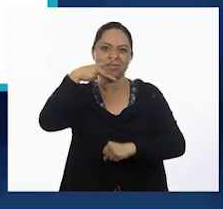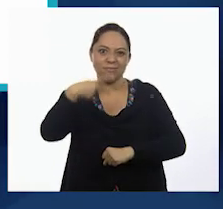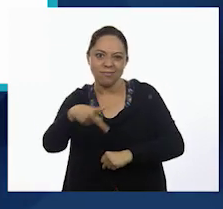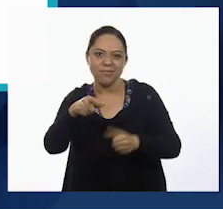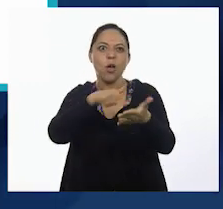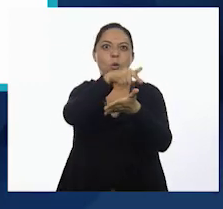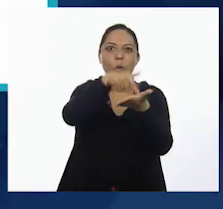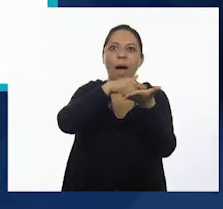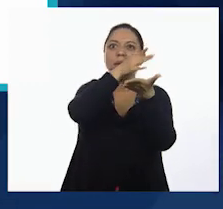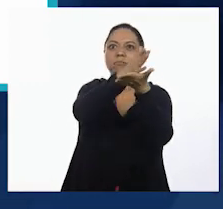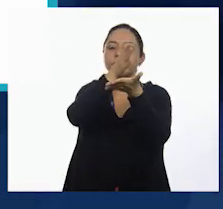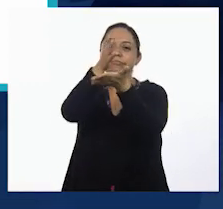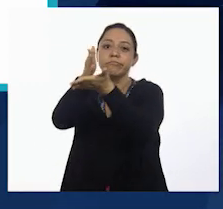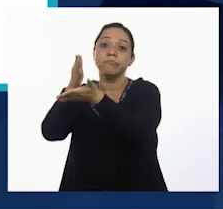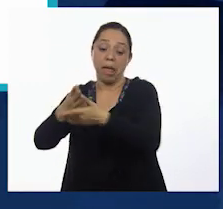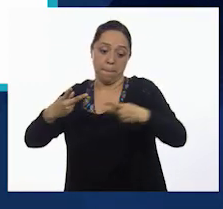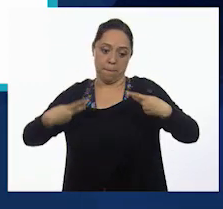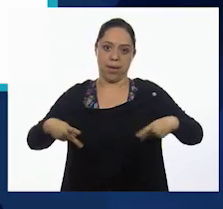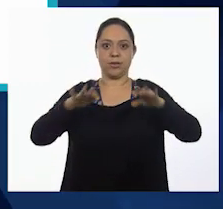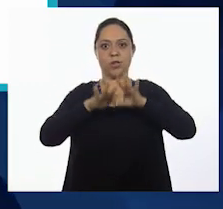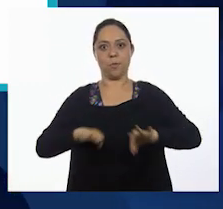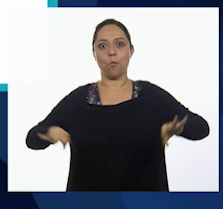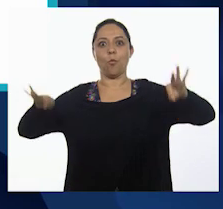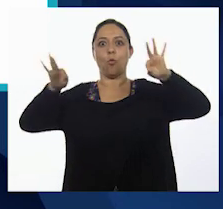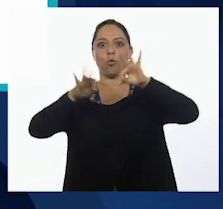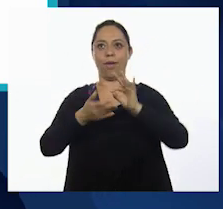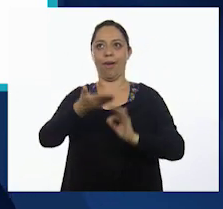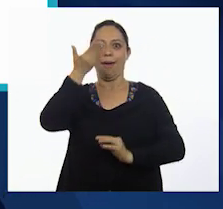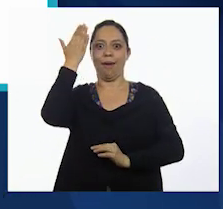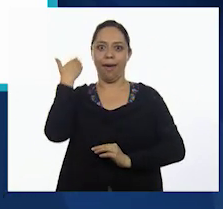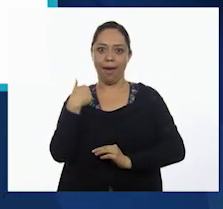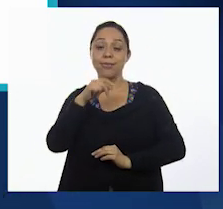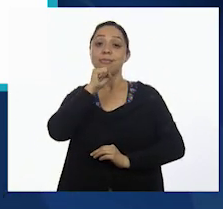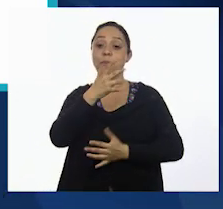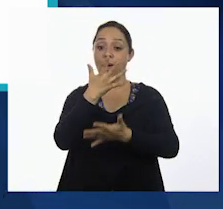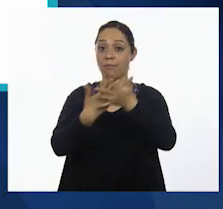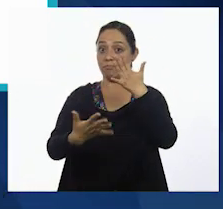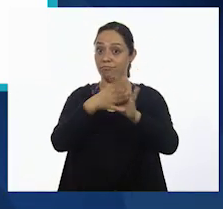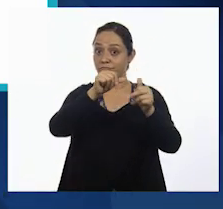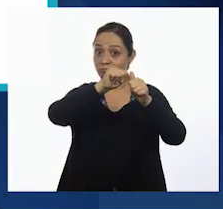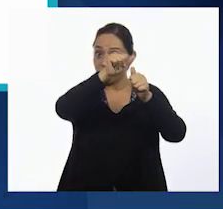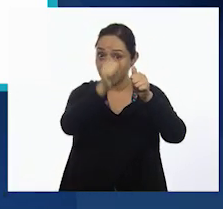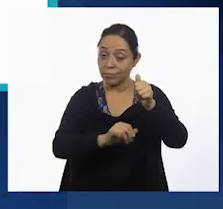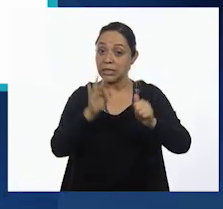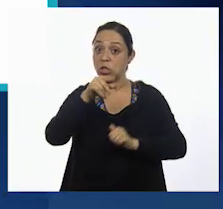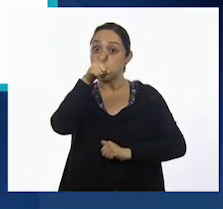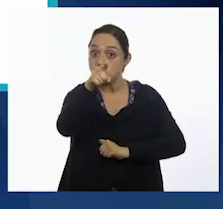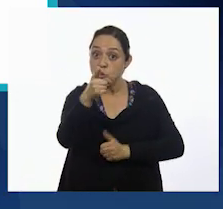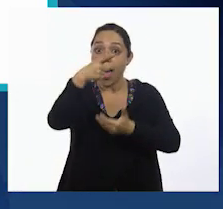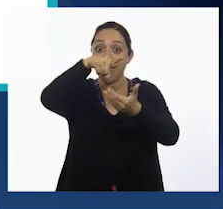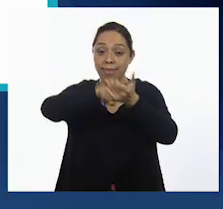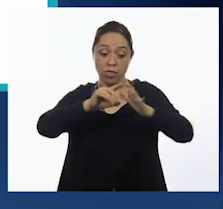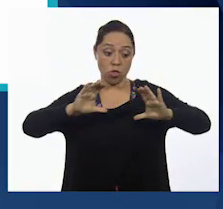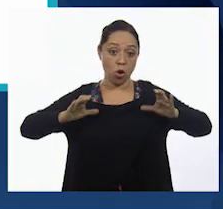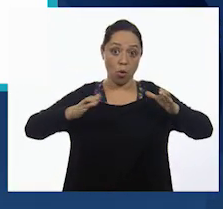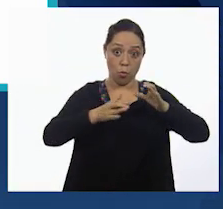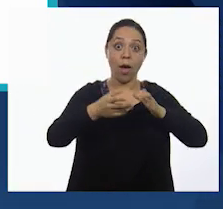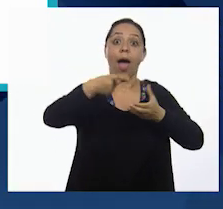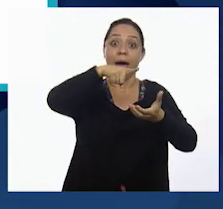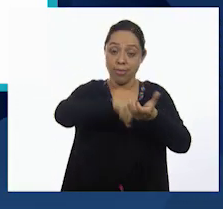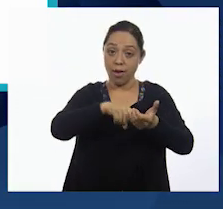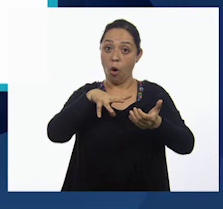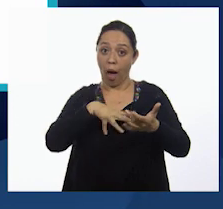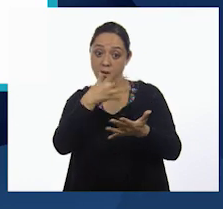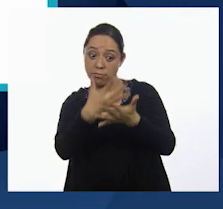tenemos personajes célebres y también artesanías. Entonces, si tú perteneces a una comunidad donde todavía se hagan